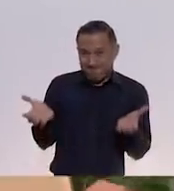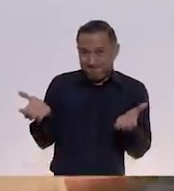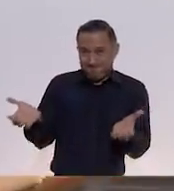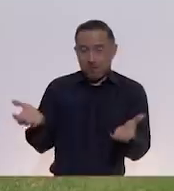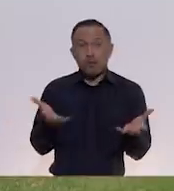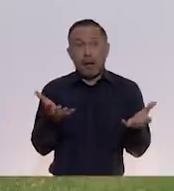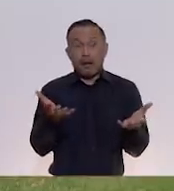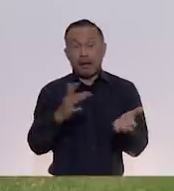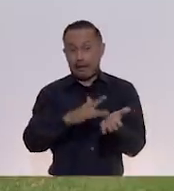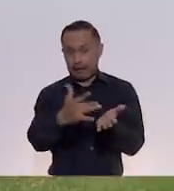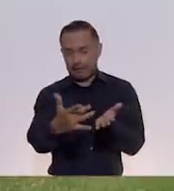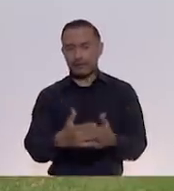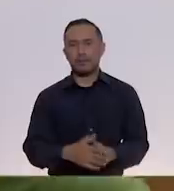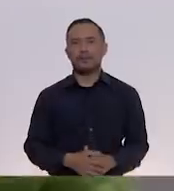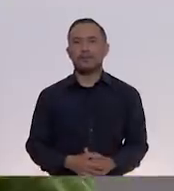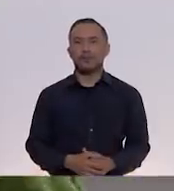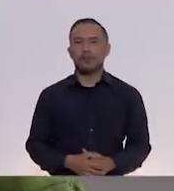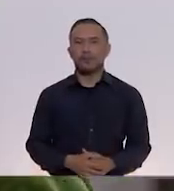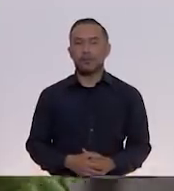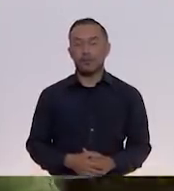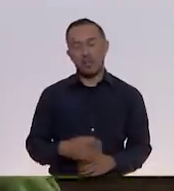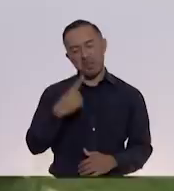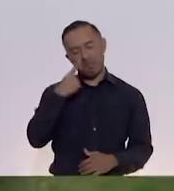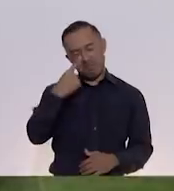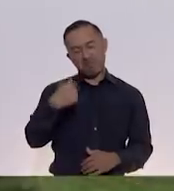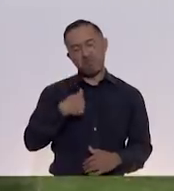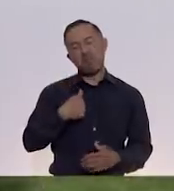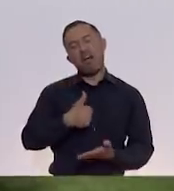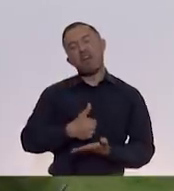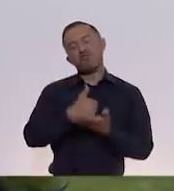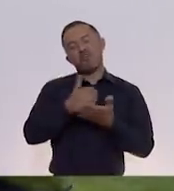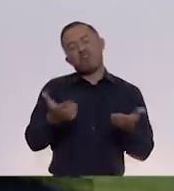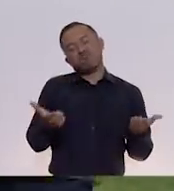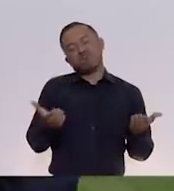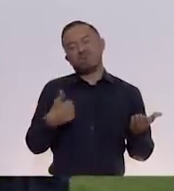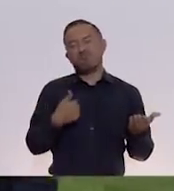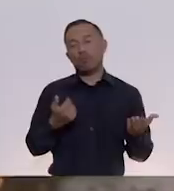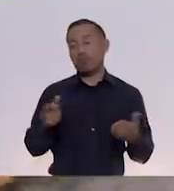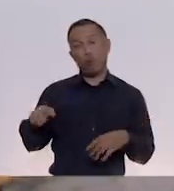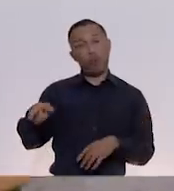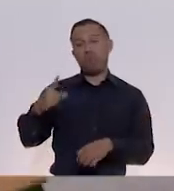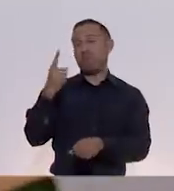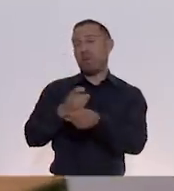gracias, Daniel. Ya ves, tía, soy un gran asistente. El mejor.